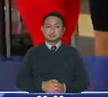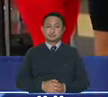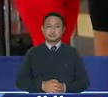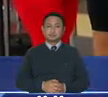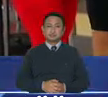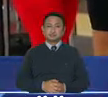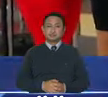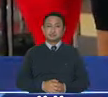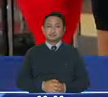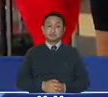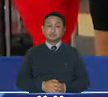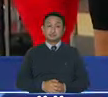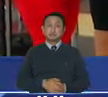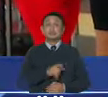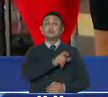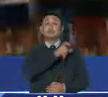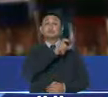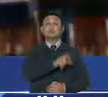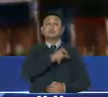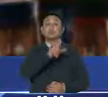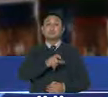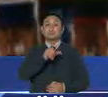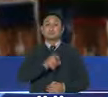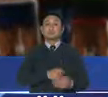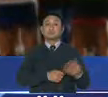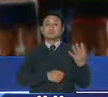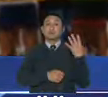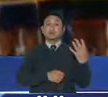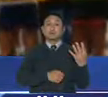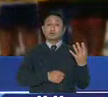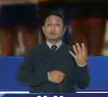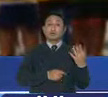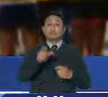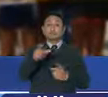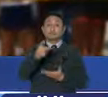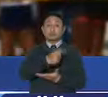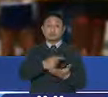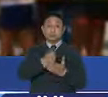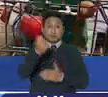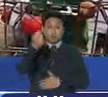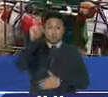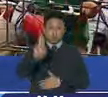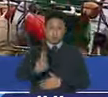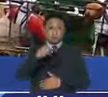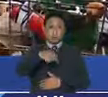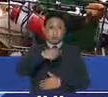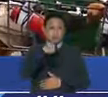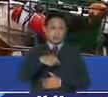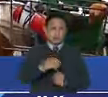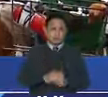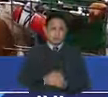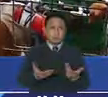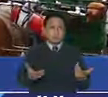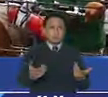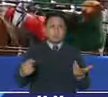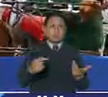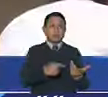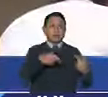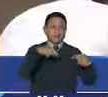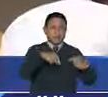El crimen de 4 sujetos alarmó a los habitantes del Guasmo Sur y aunque muchos comentaban que se trataría de un